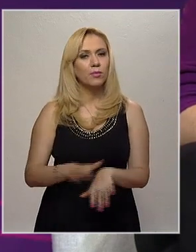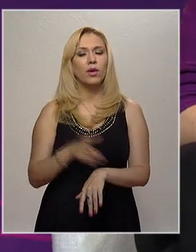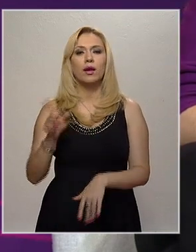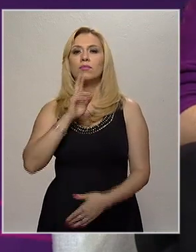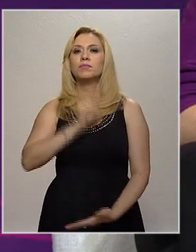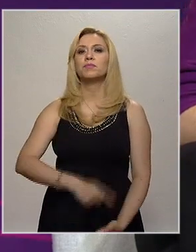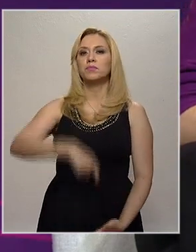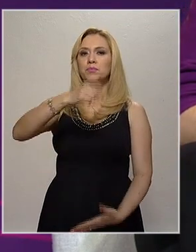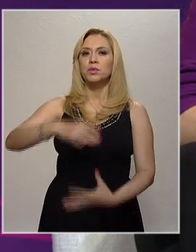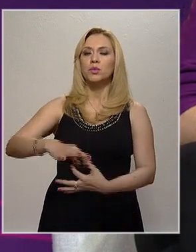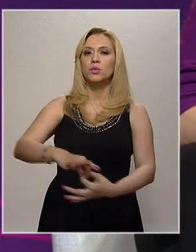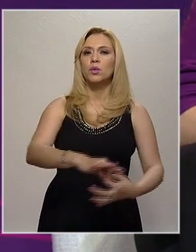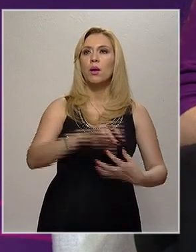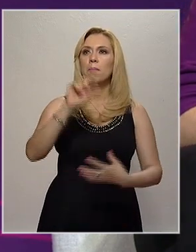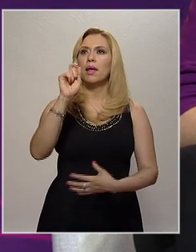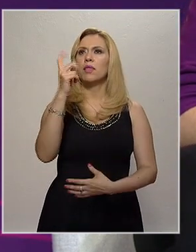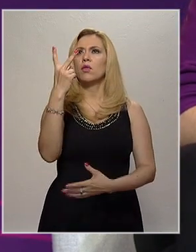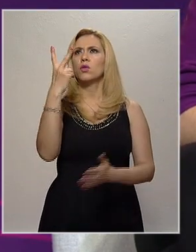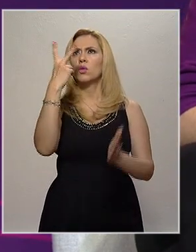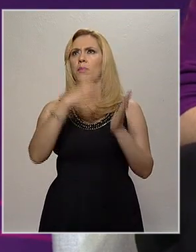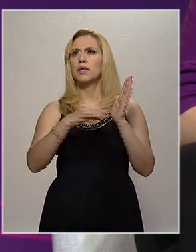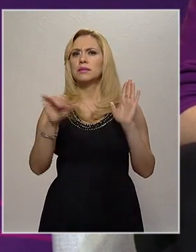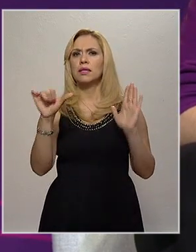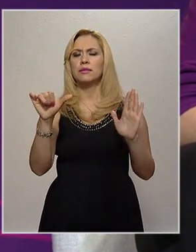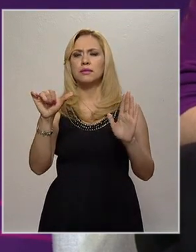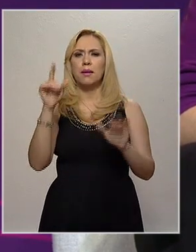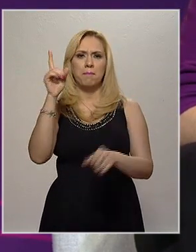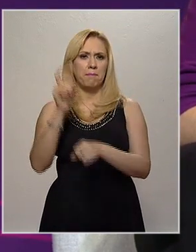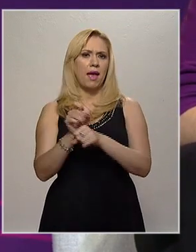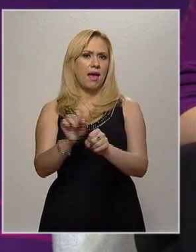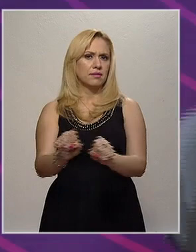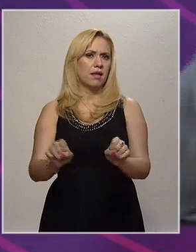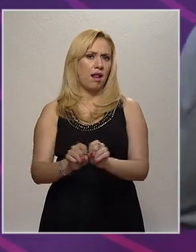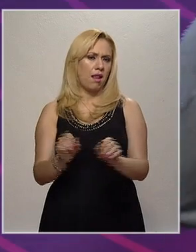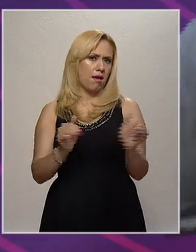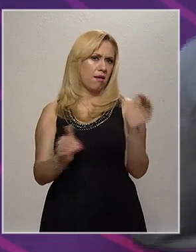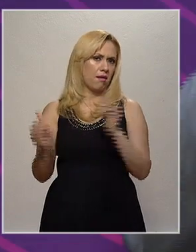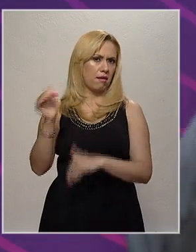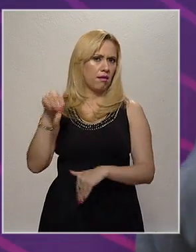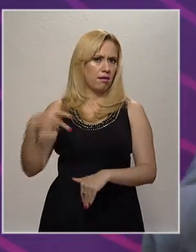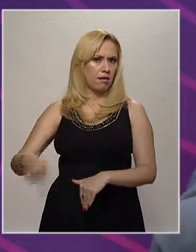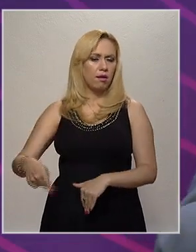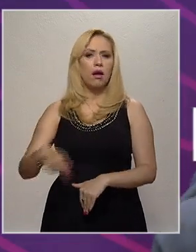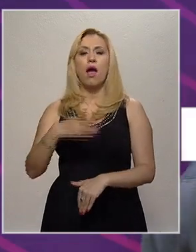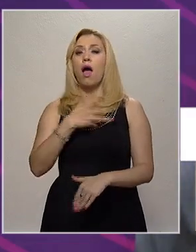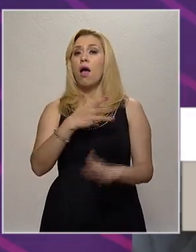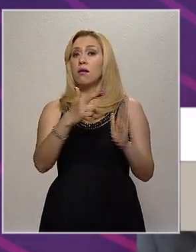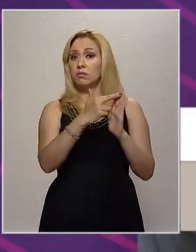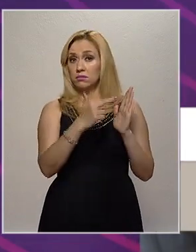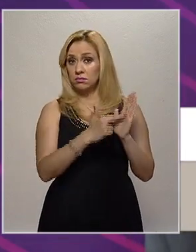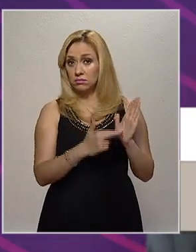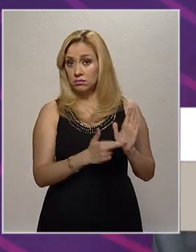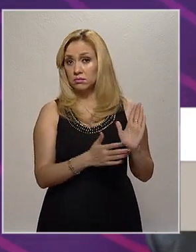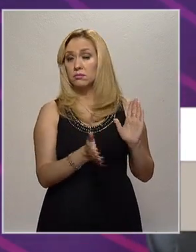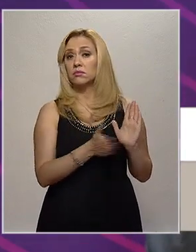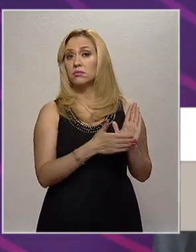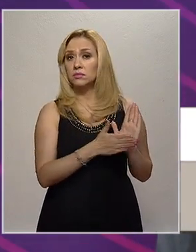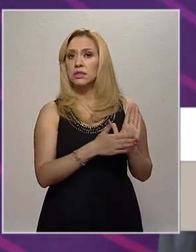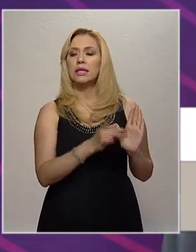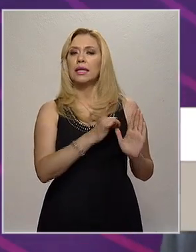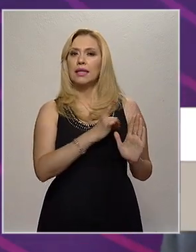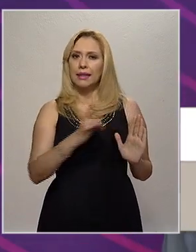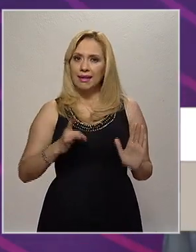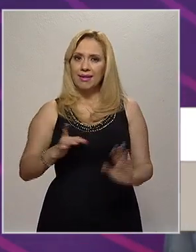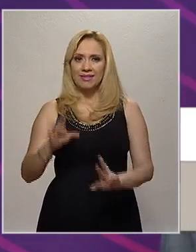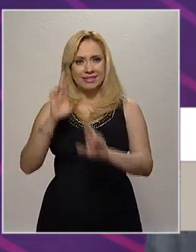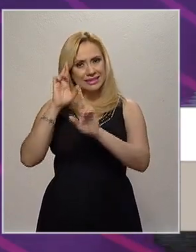jurisprudencial 22-2016 de la primera sala de la Suprema Corte establece una serie de lineamientos que se deben intentar